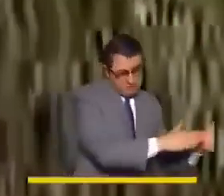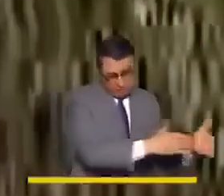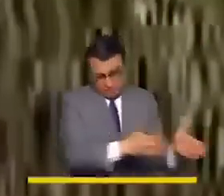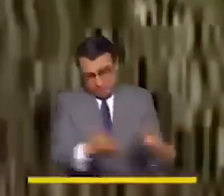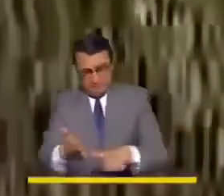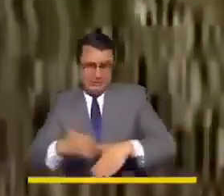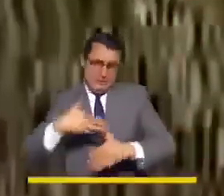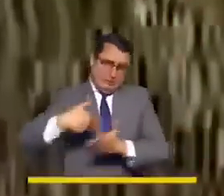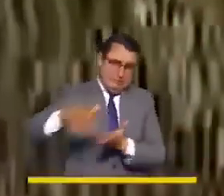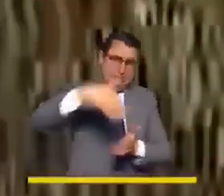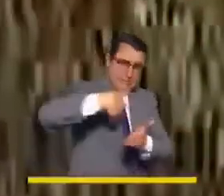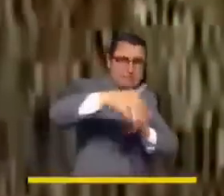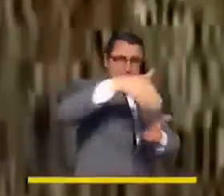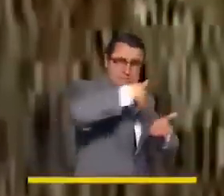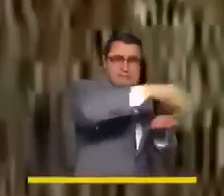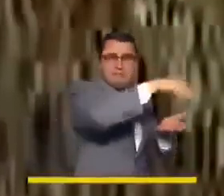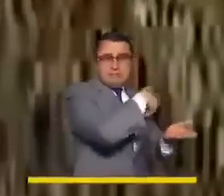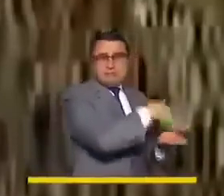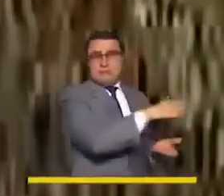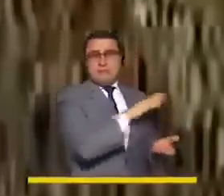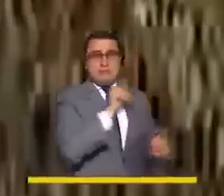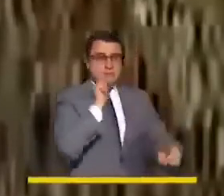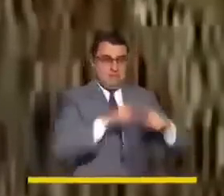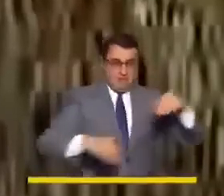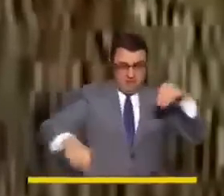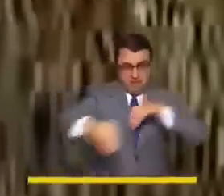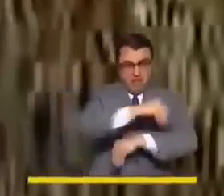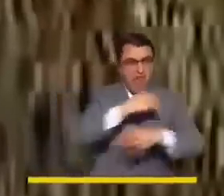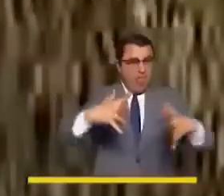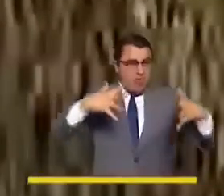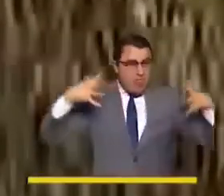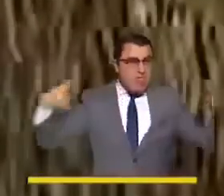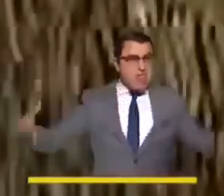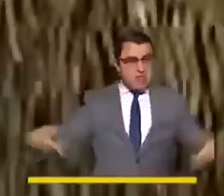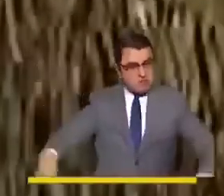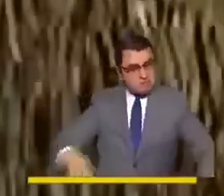masacre para acaparar la tierra.